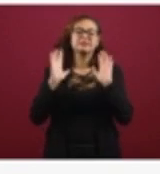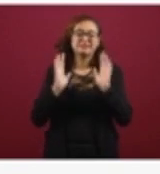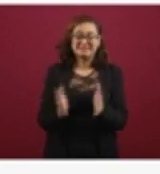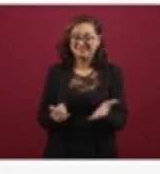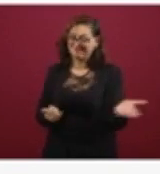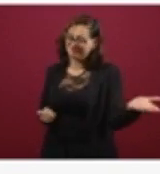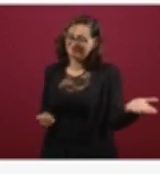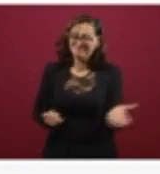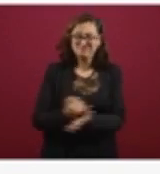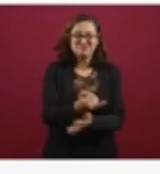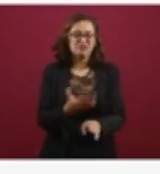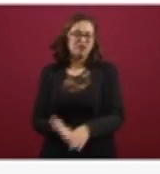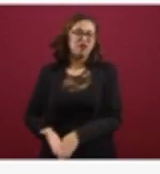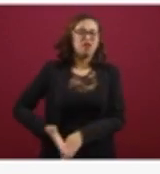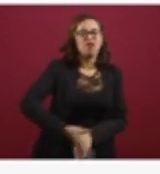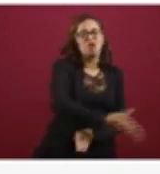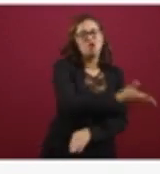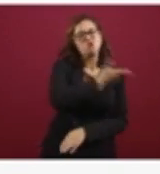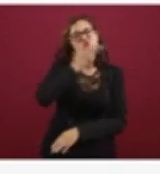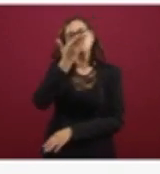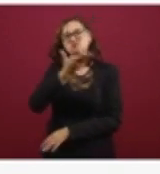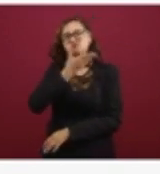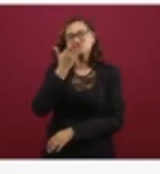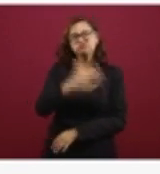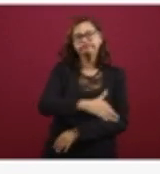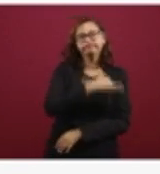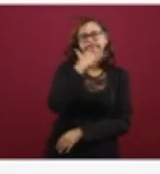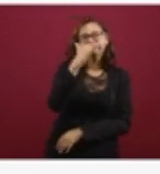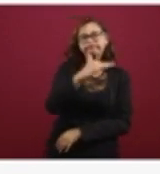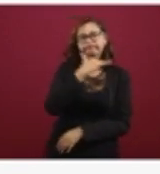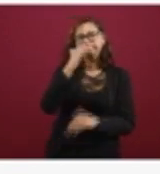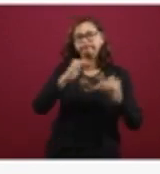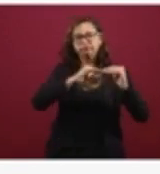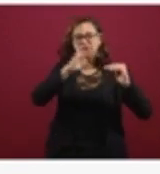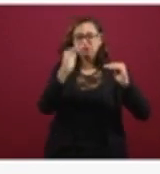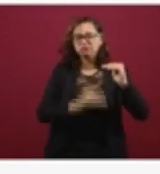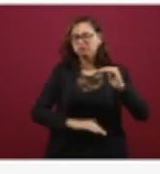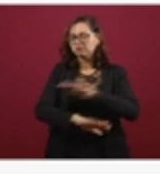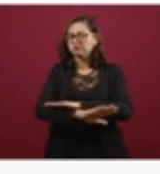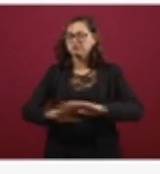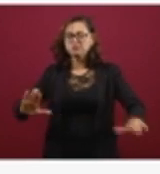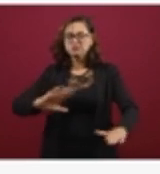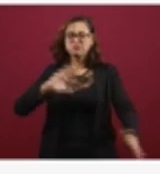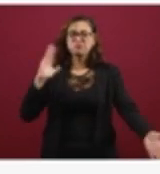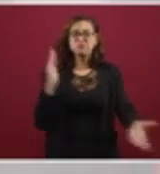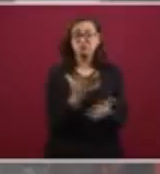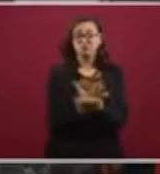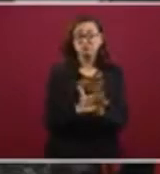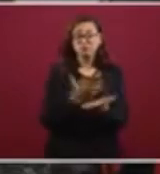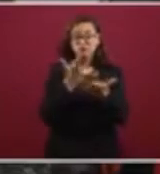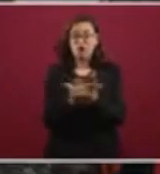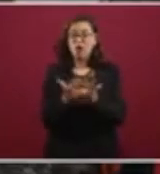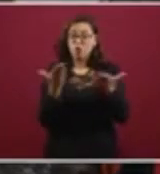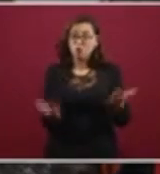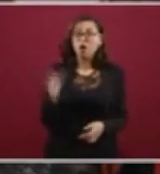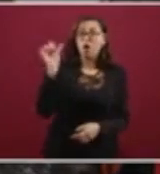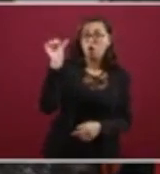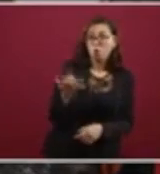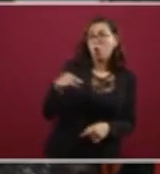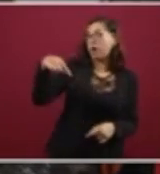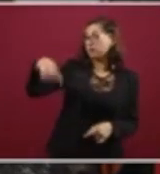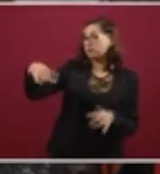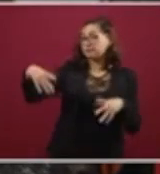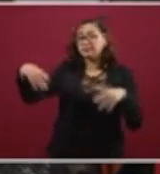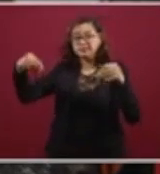de corrupción y desigualdad. Por eso hoy, desde este histórico Palacio Nacional, hacemos un